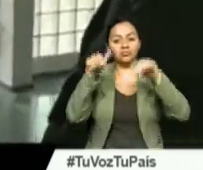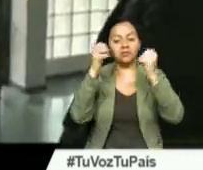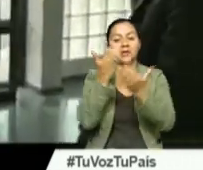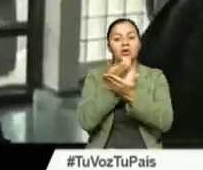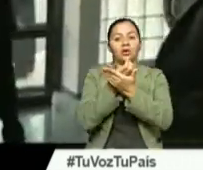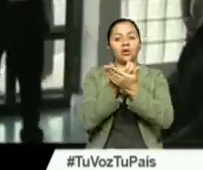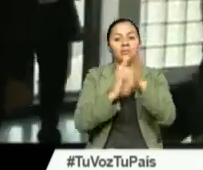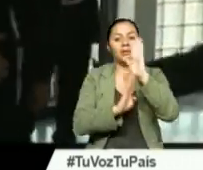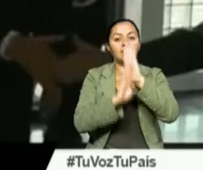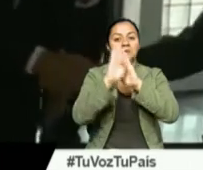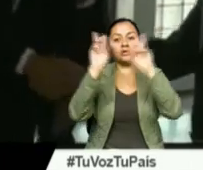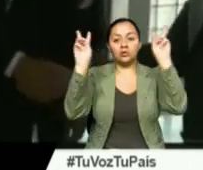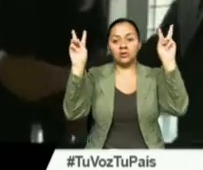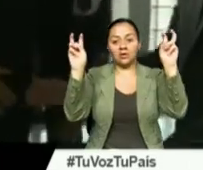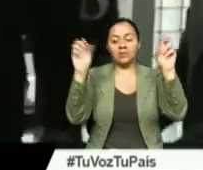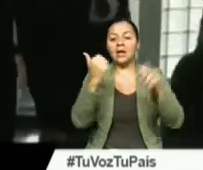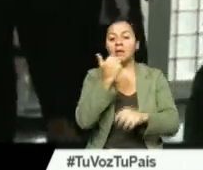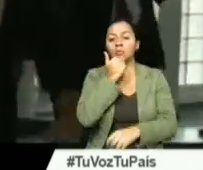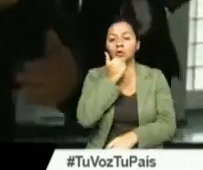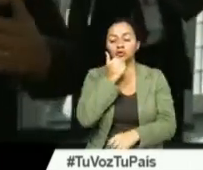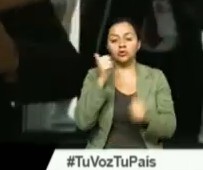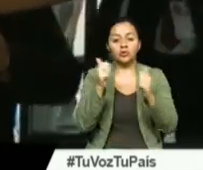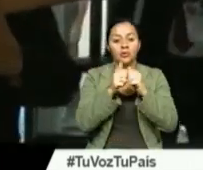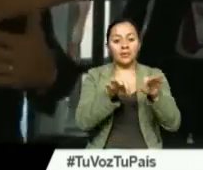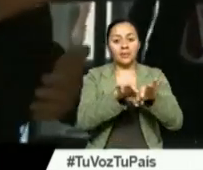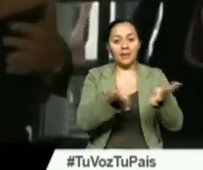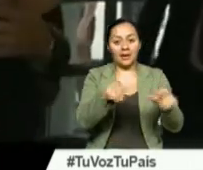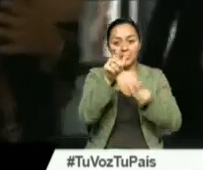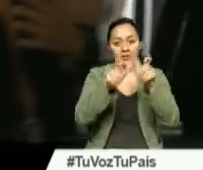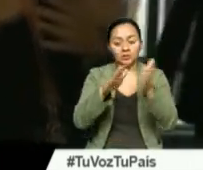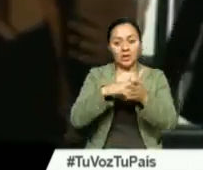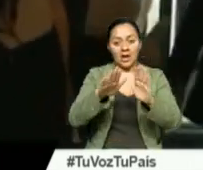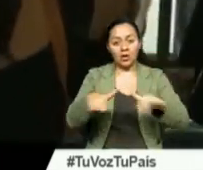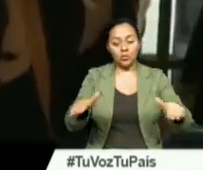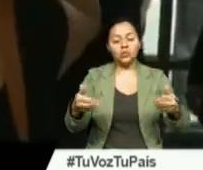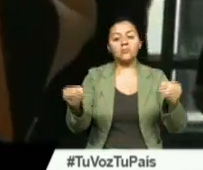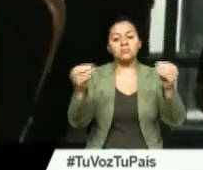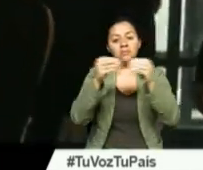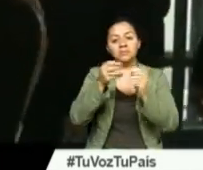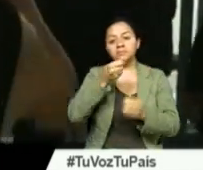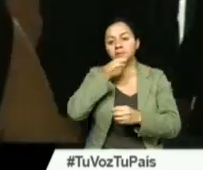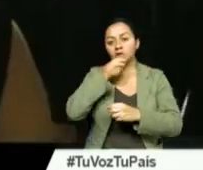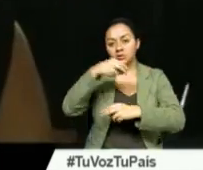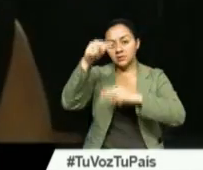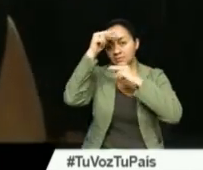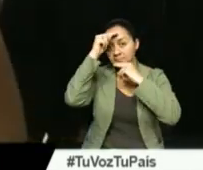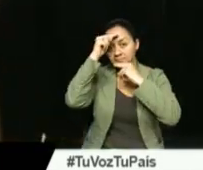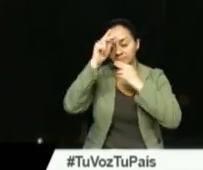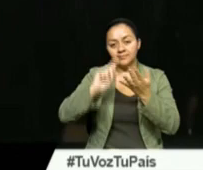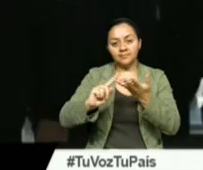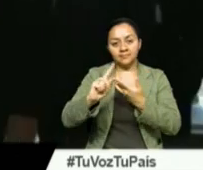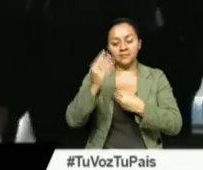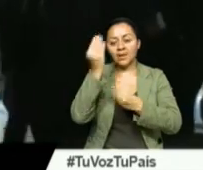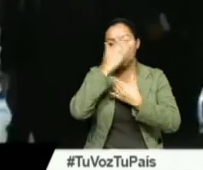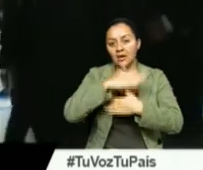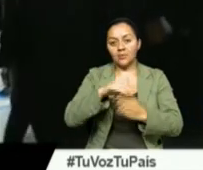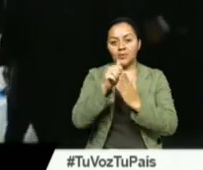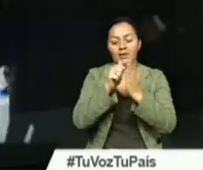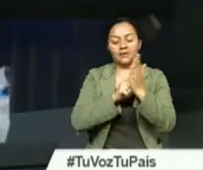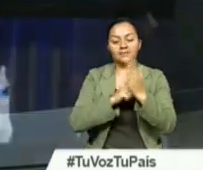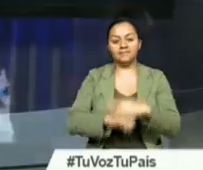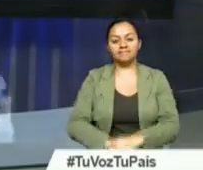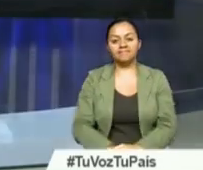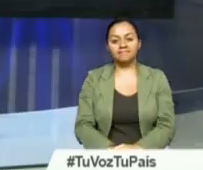Desarrollo, almorzará con becarios y mantendrá un conversatorio con medios de comunicación. Carolina Díaz, Noticiero